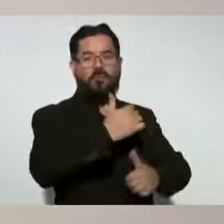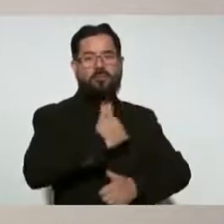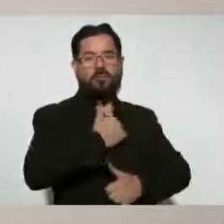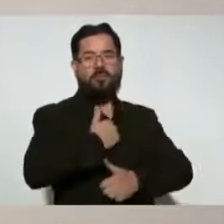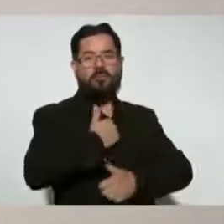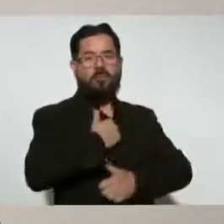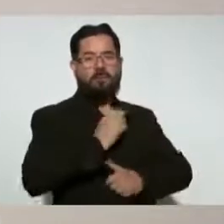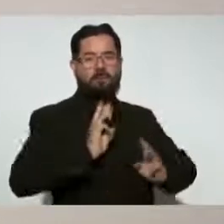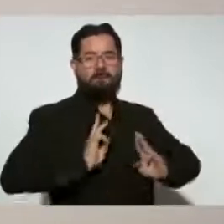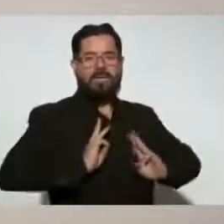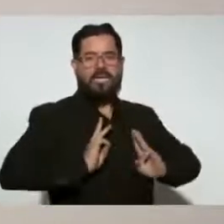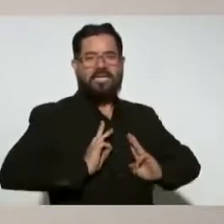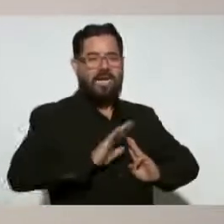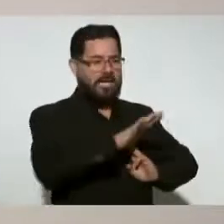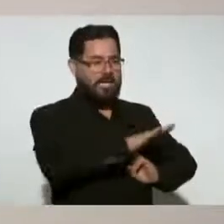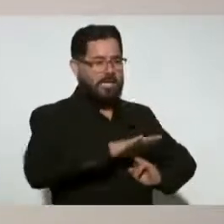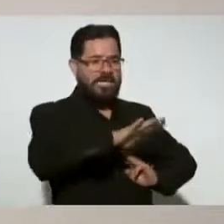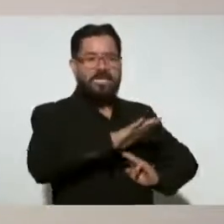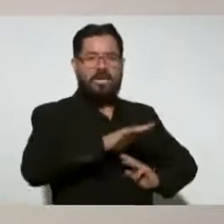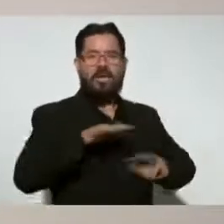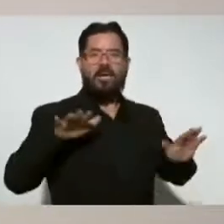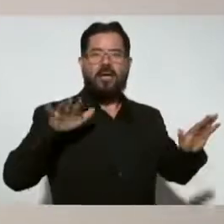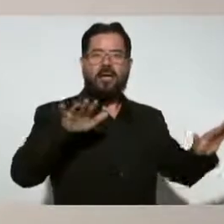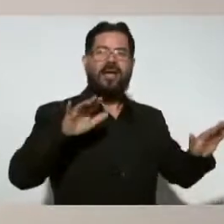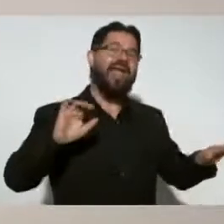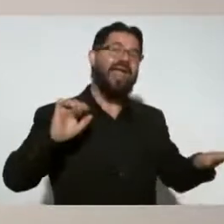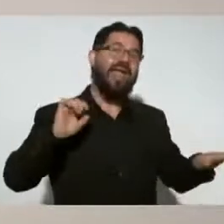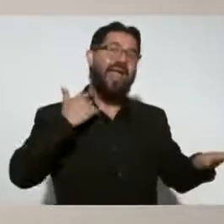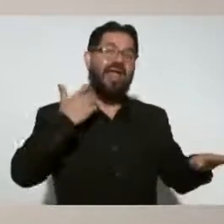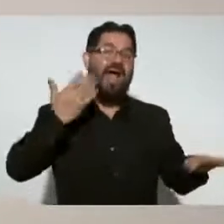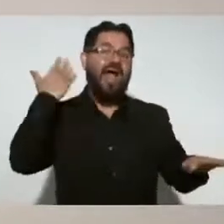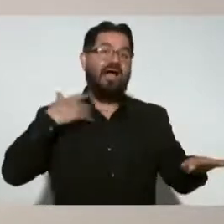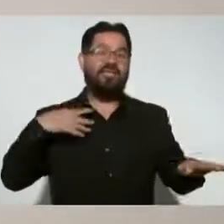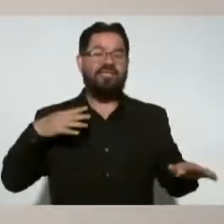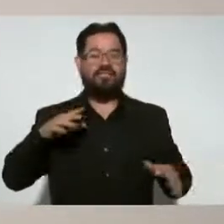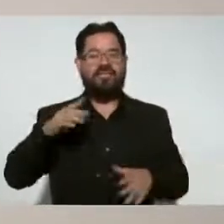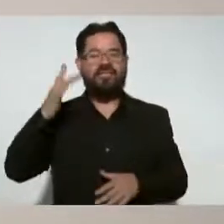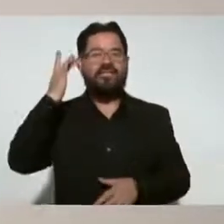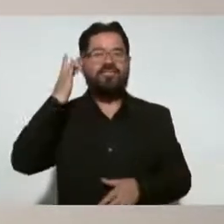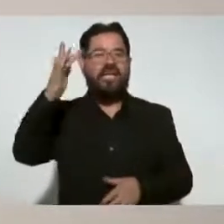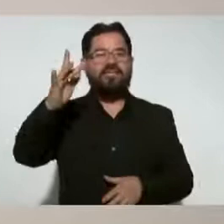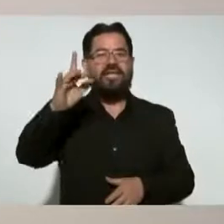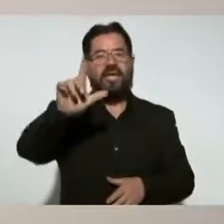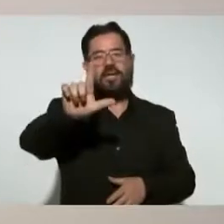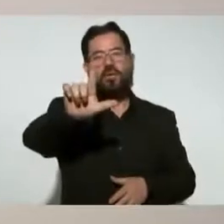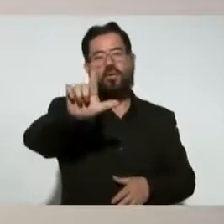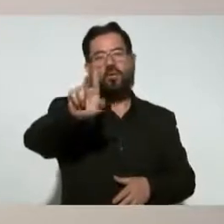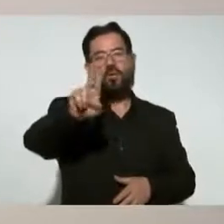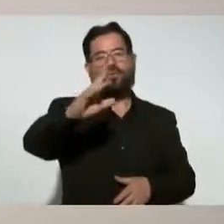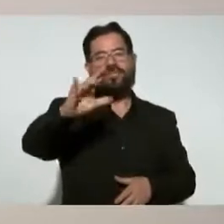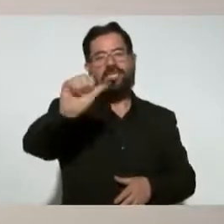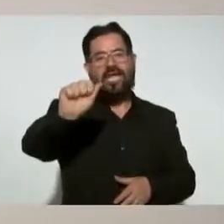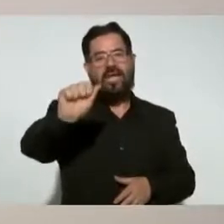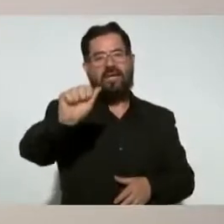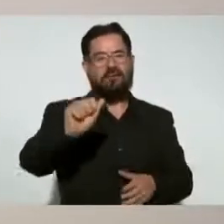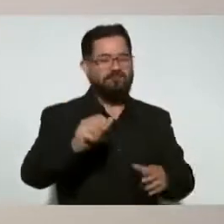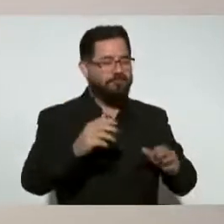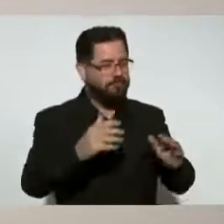del aeropuerto, de lo que era la base aérea de Santa Lucía. Se